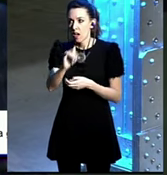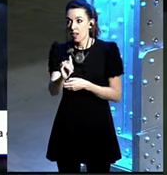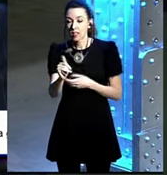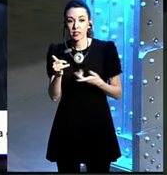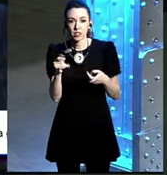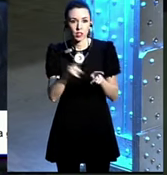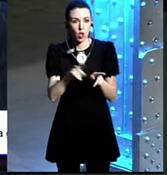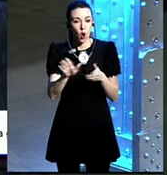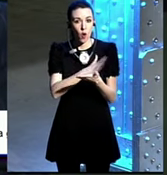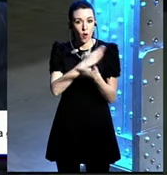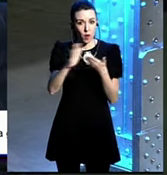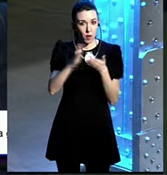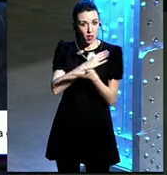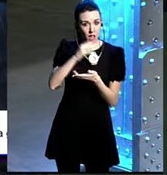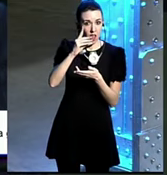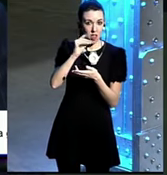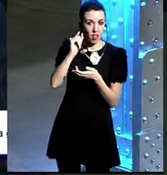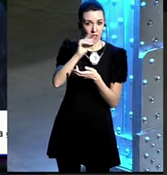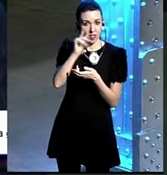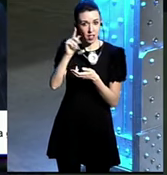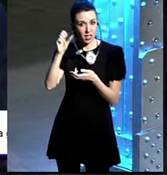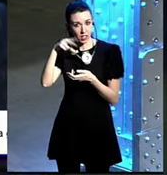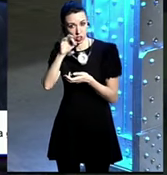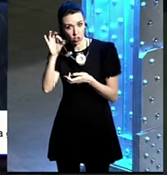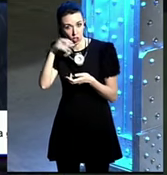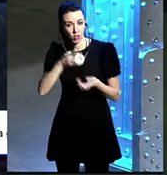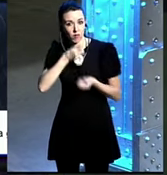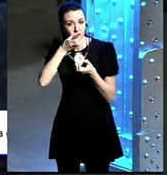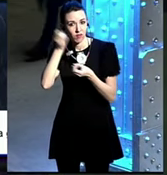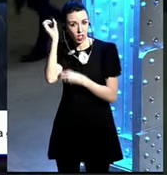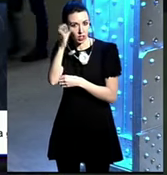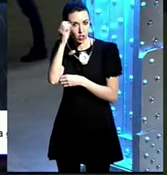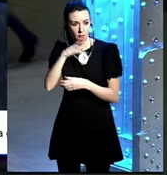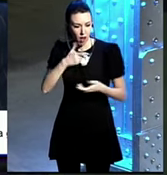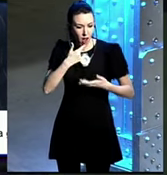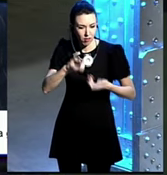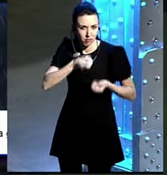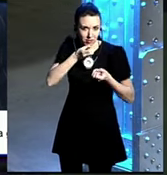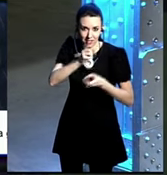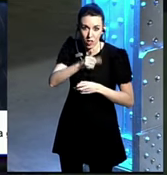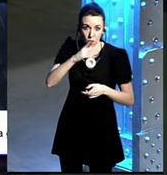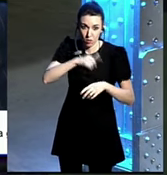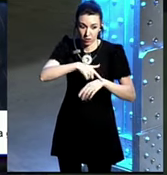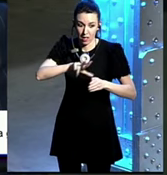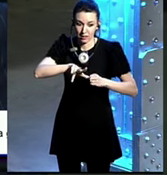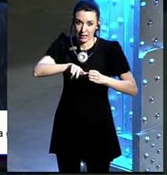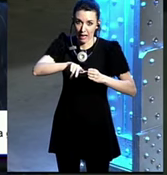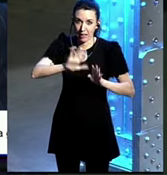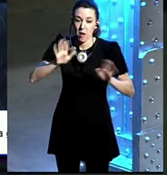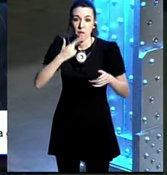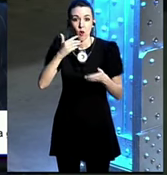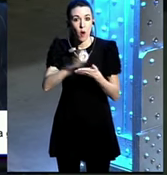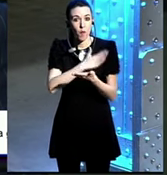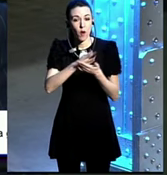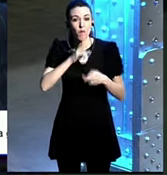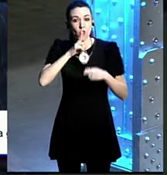un poema de Emily Dickinson que recité en la charla de TED, que no voy a recitar aquí porque se está haciendo tarde, pero es un poema